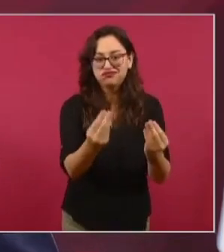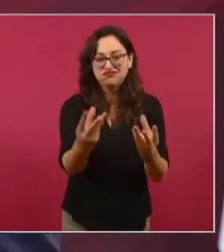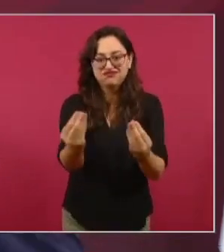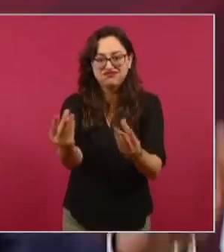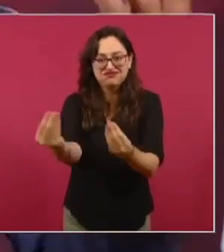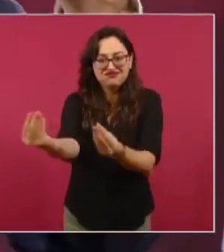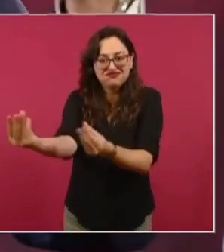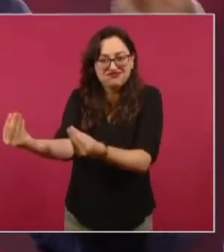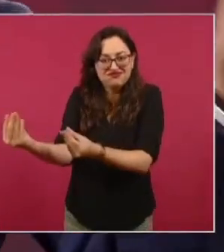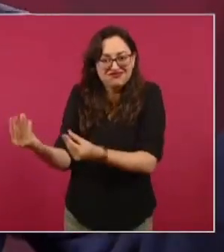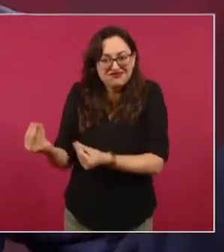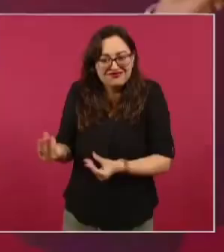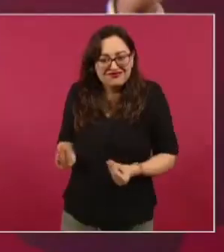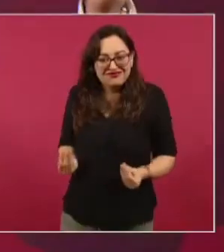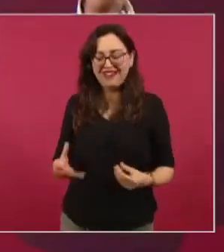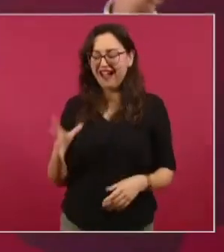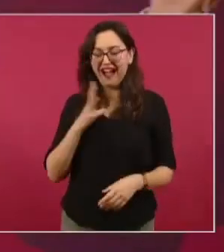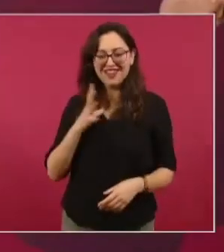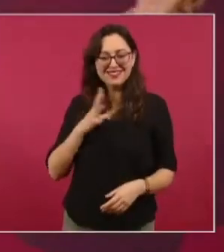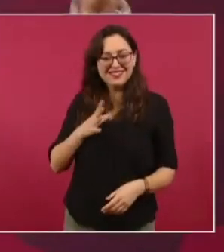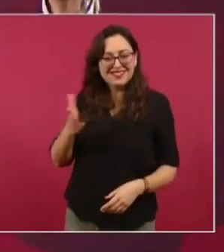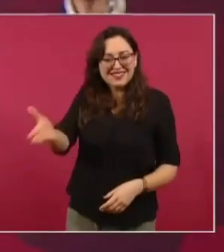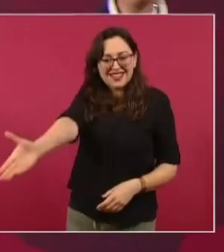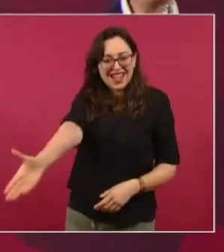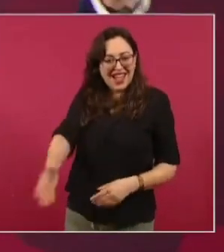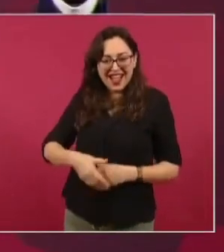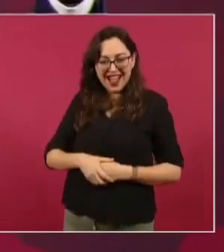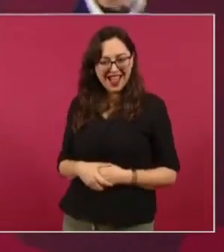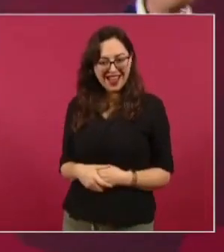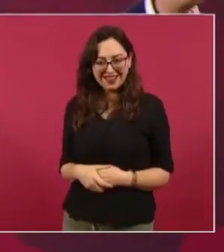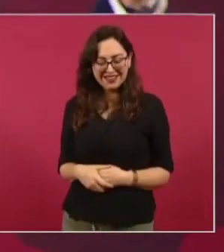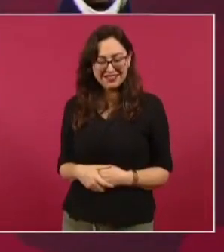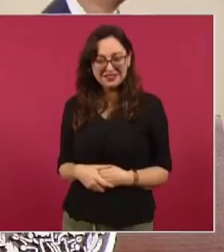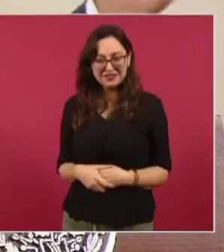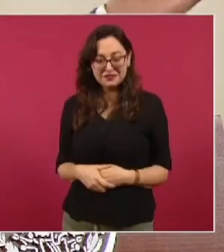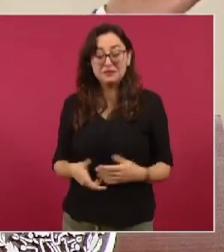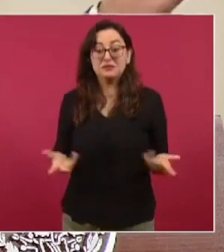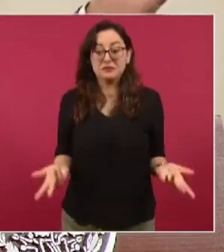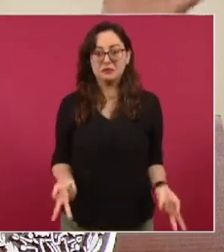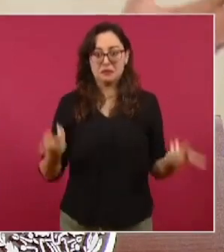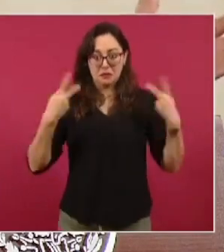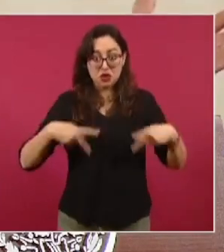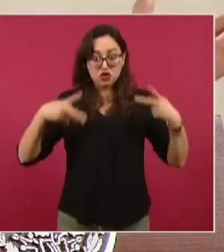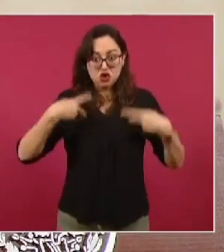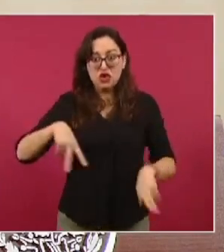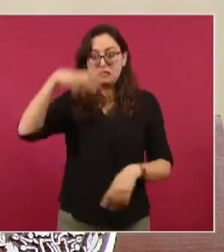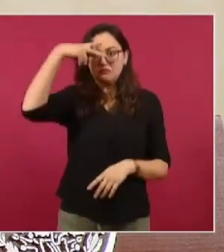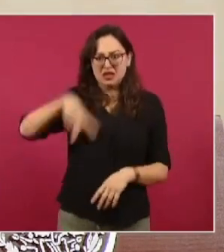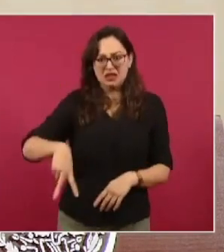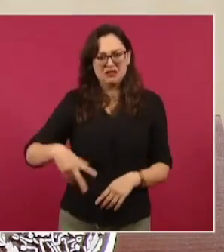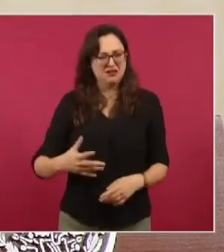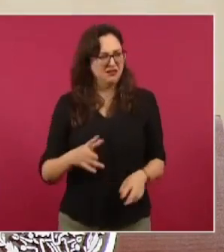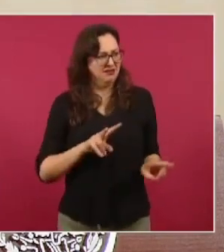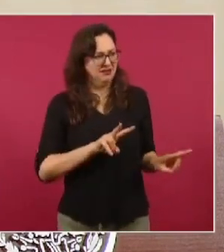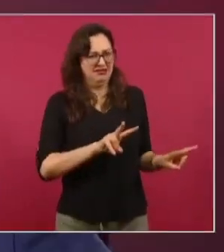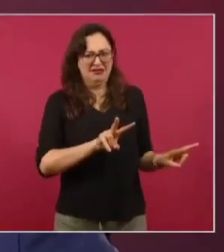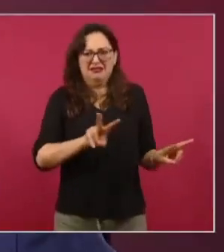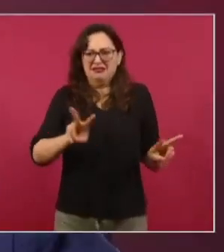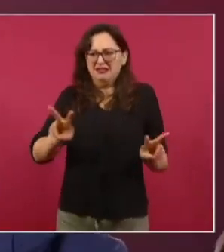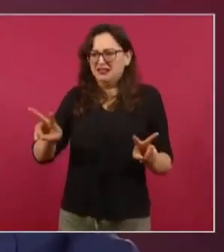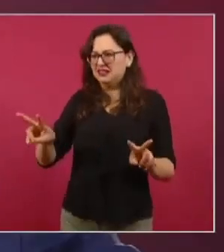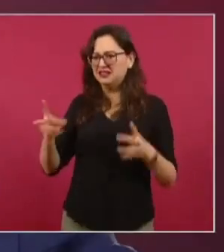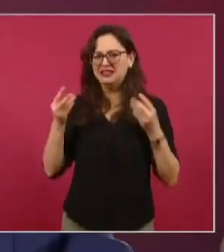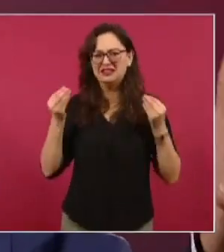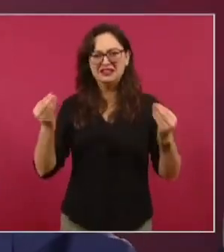bueno ya hay hasta esa queja esa protesta de que están